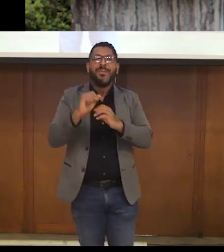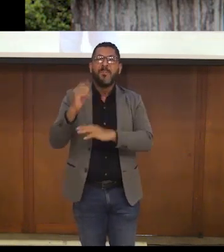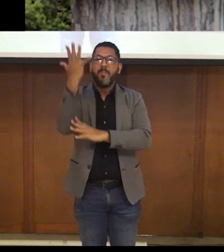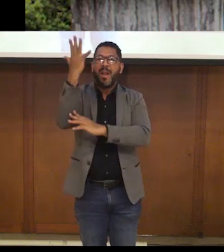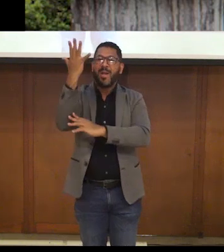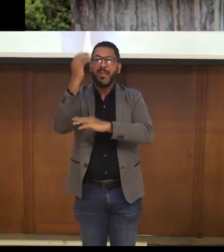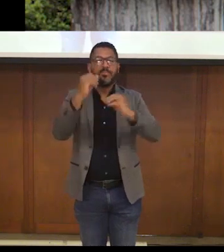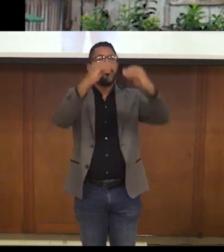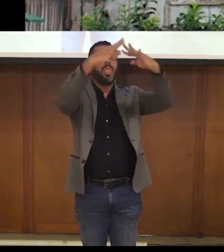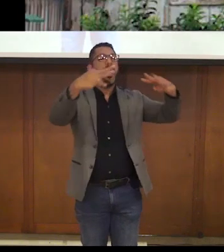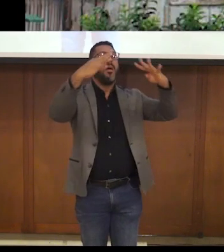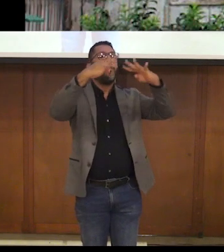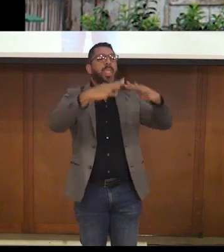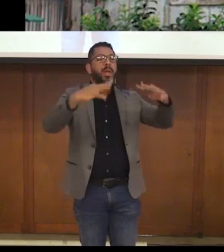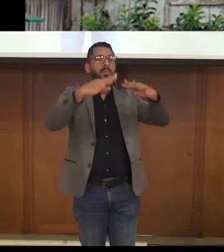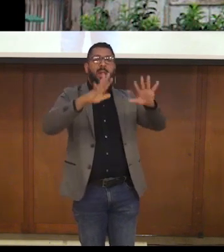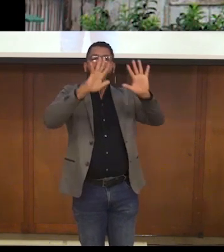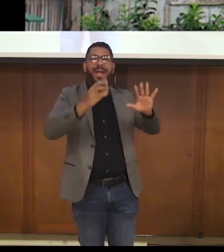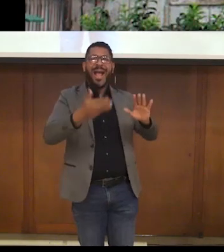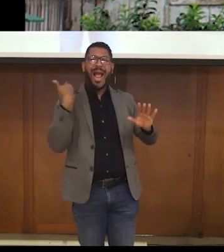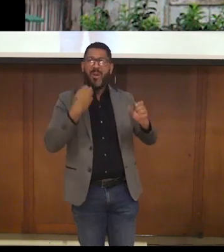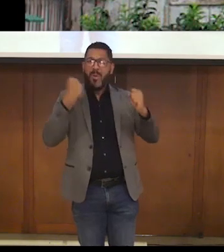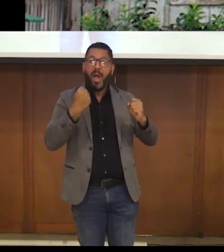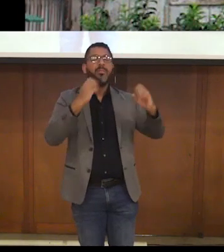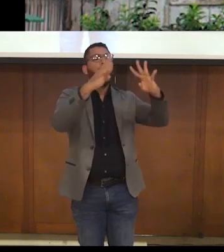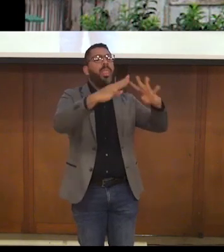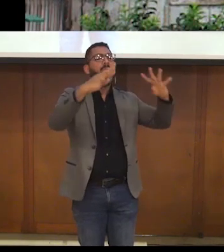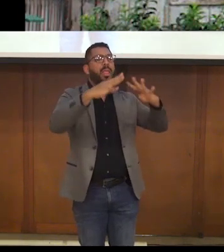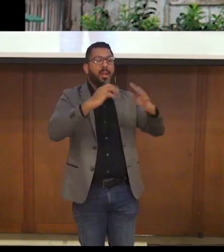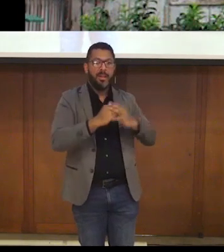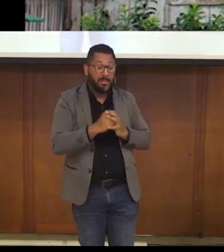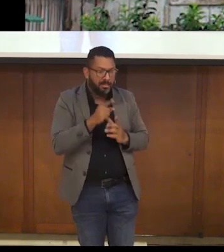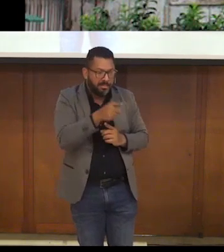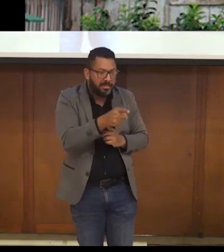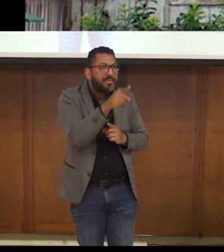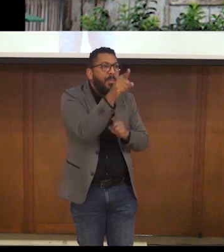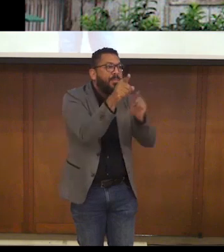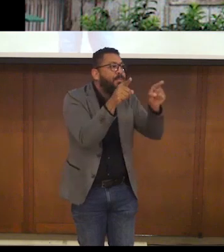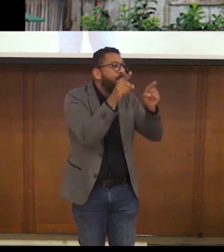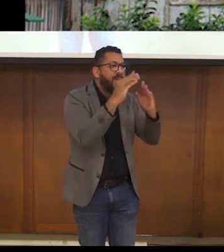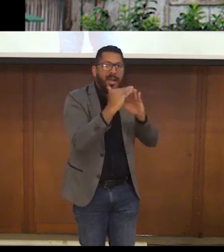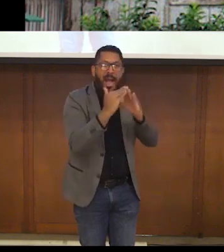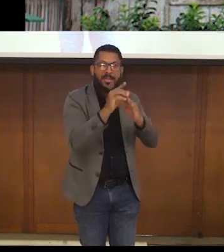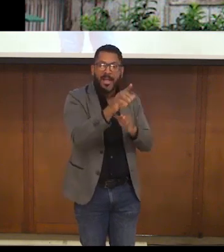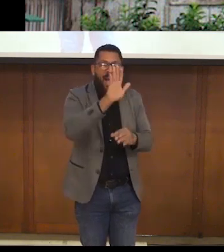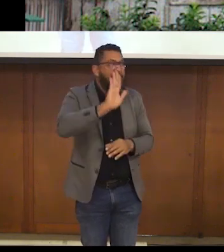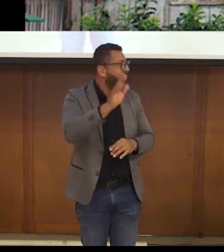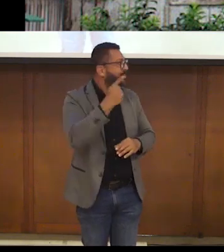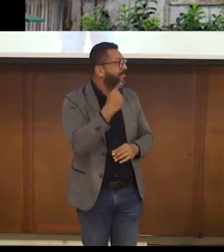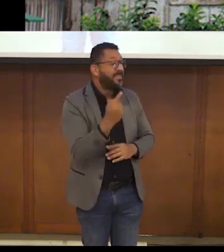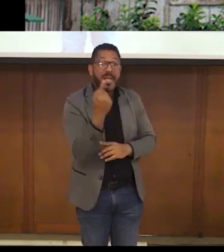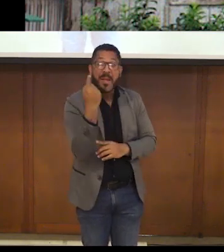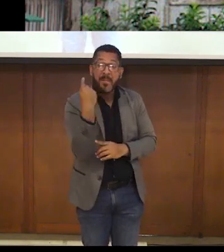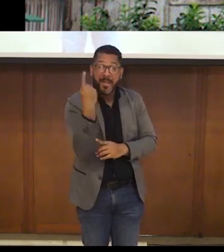como unas palmas encima para el calor, pero fundamentalmente es lo que ustedes ven en esos territorios. Todas las casas